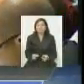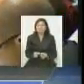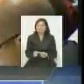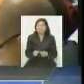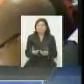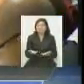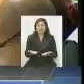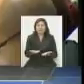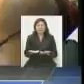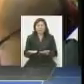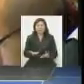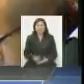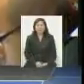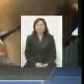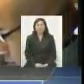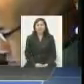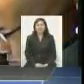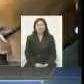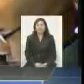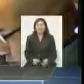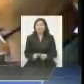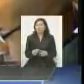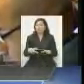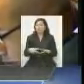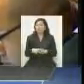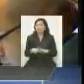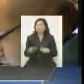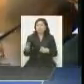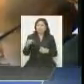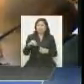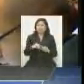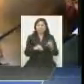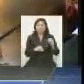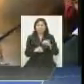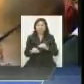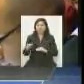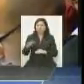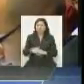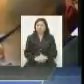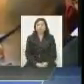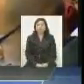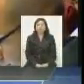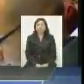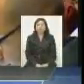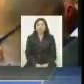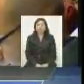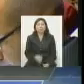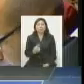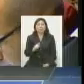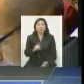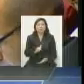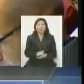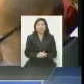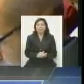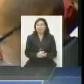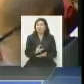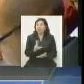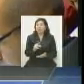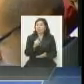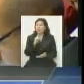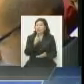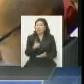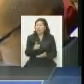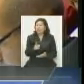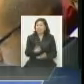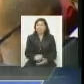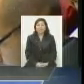palabras, números y acomodos y frases cortadas, agregadas, encima, debajo. Esto, por eso es que no es